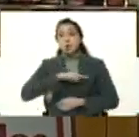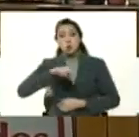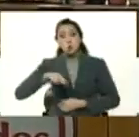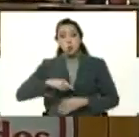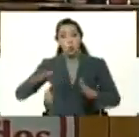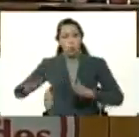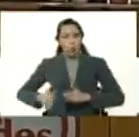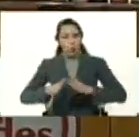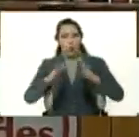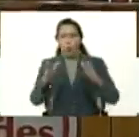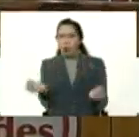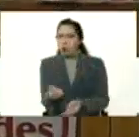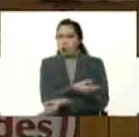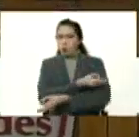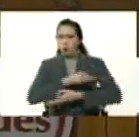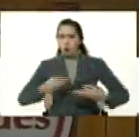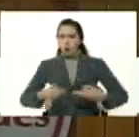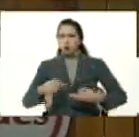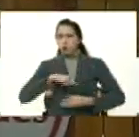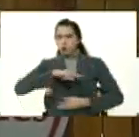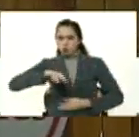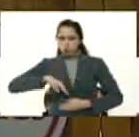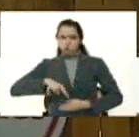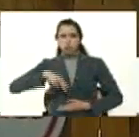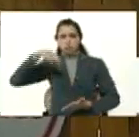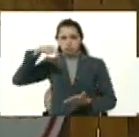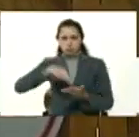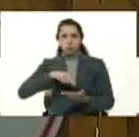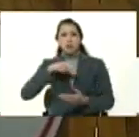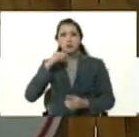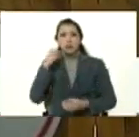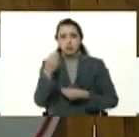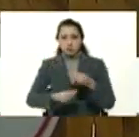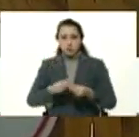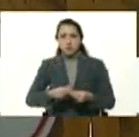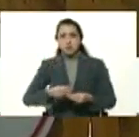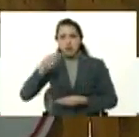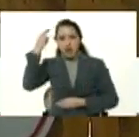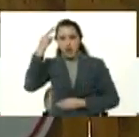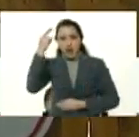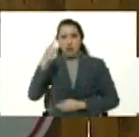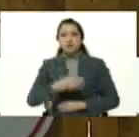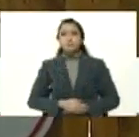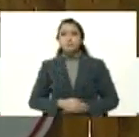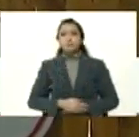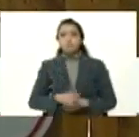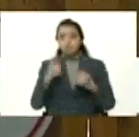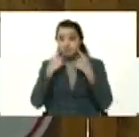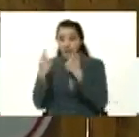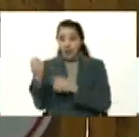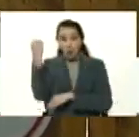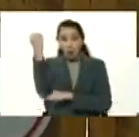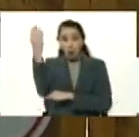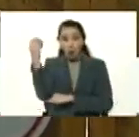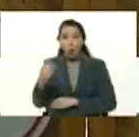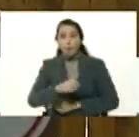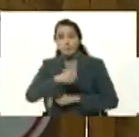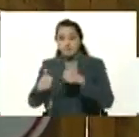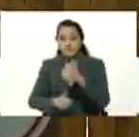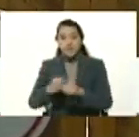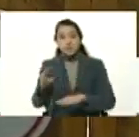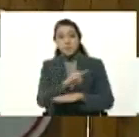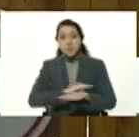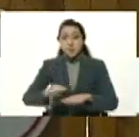camino correcto, estamos plantados firmemente en la tierra. Vamos a escuchar al viceministro